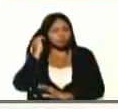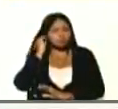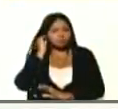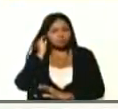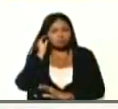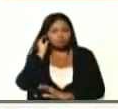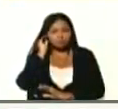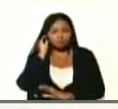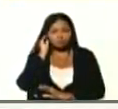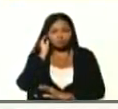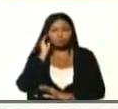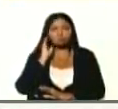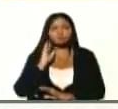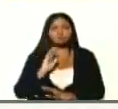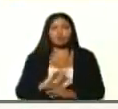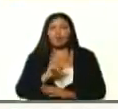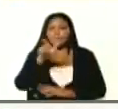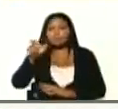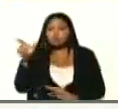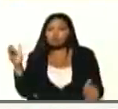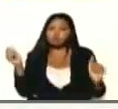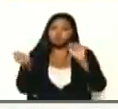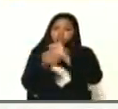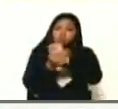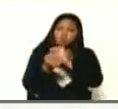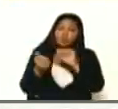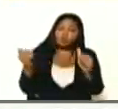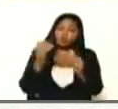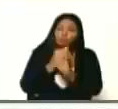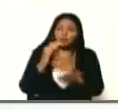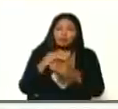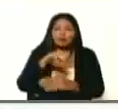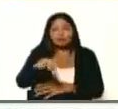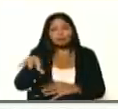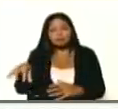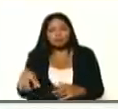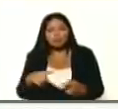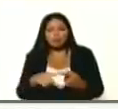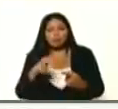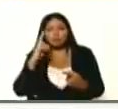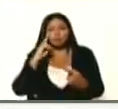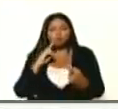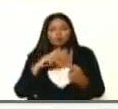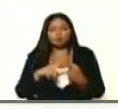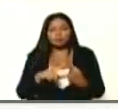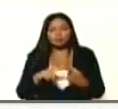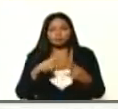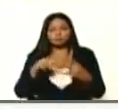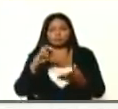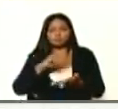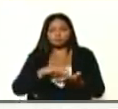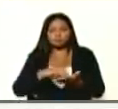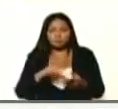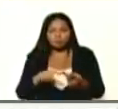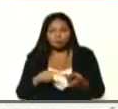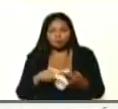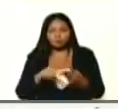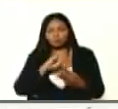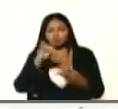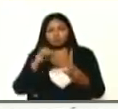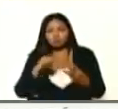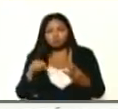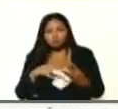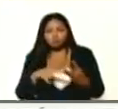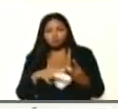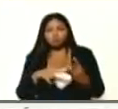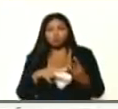los aprehendidos a nivel nacional fueron en los estados Bolívar, Miranda, Zulia y